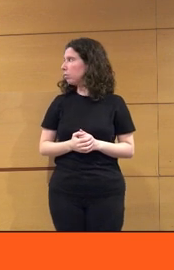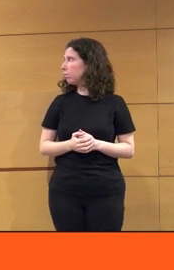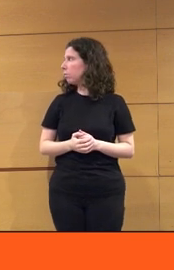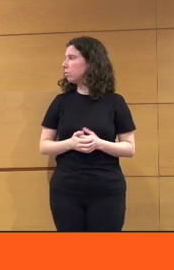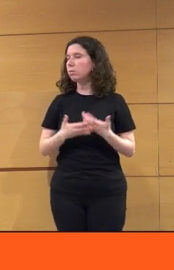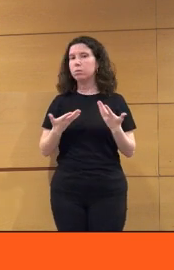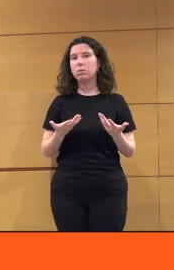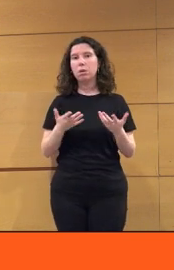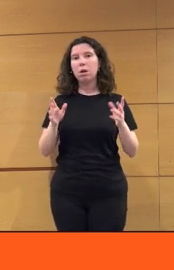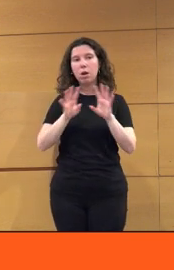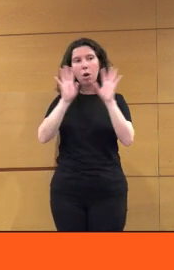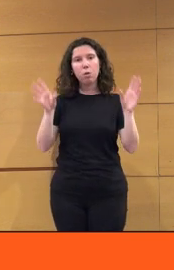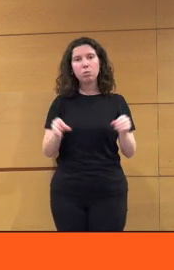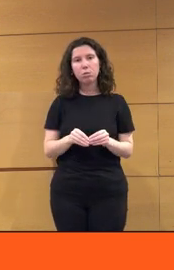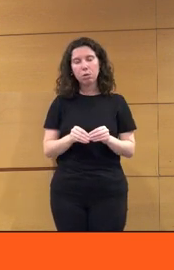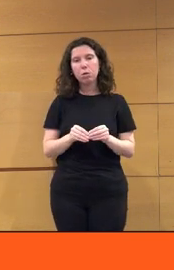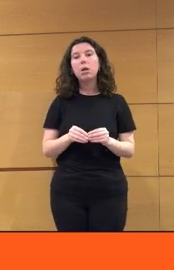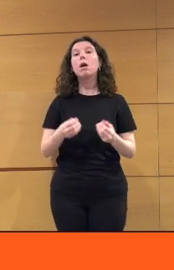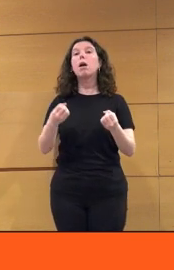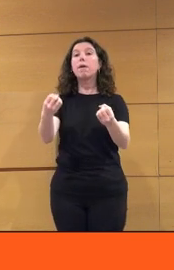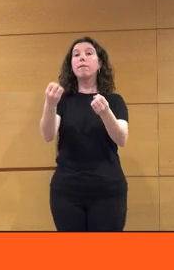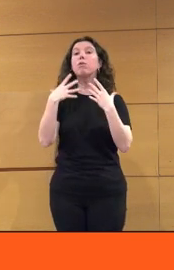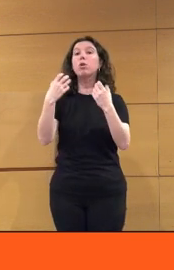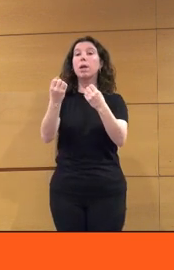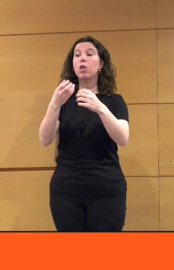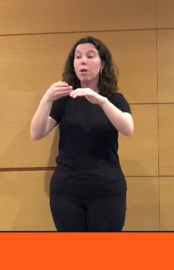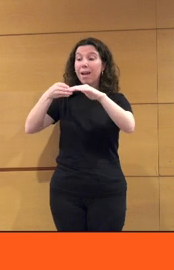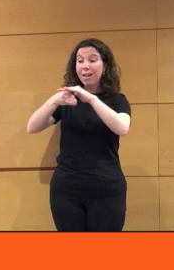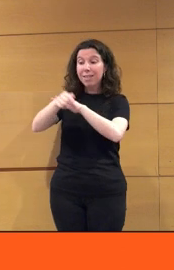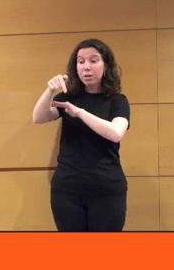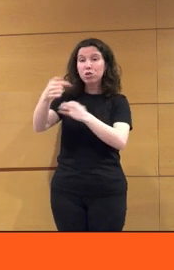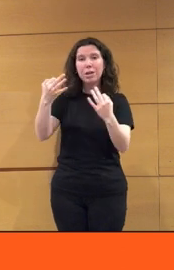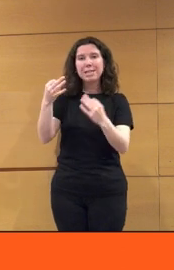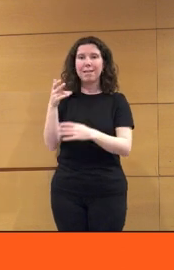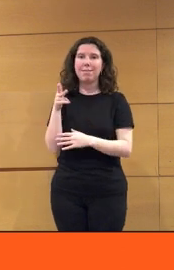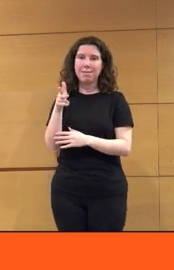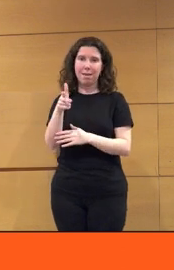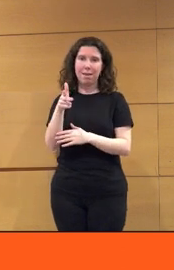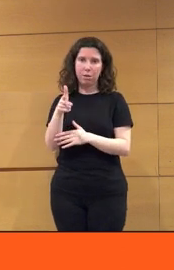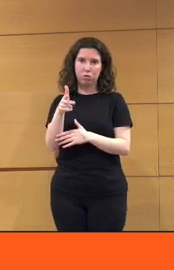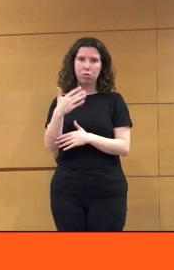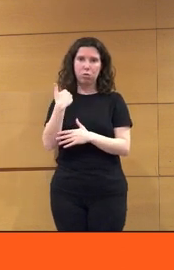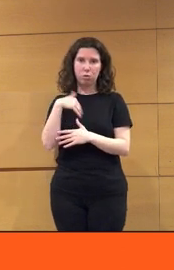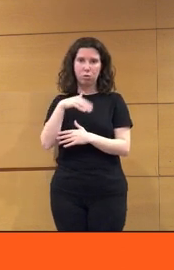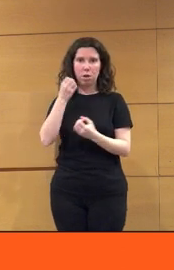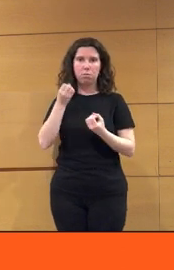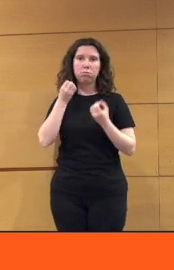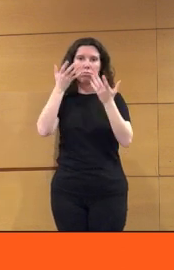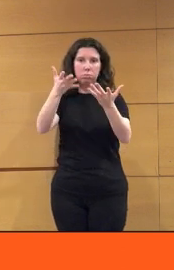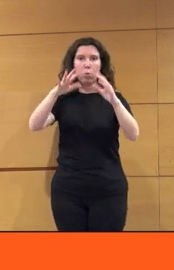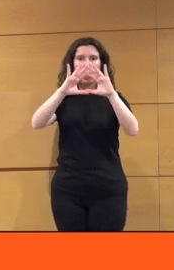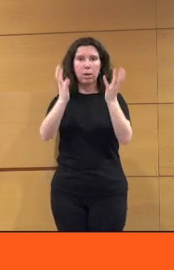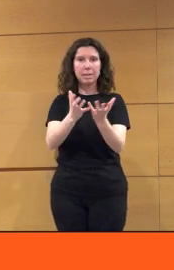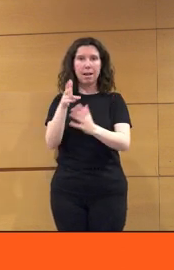Entonces, como conclusiones, el acceso a la información es un derecho establecido por la Convención, la Declaración Universal de Derechos